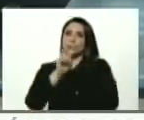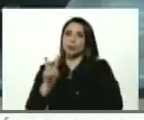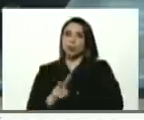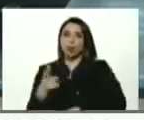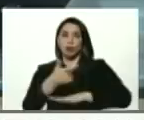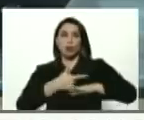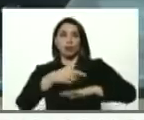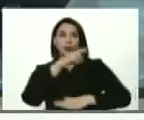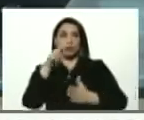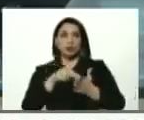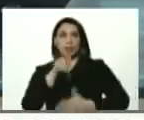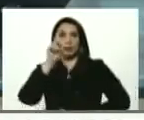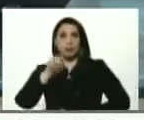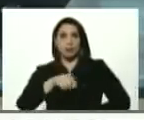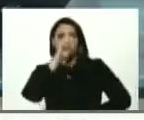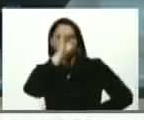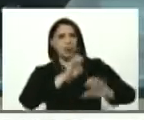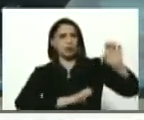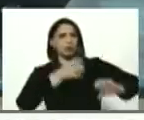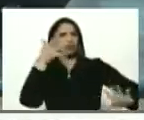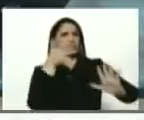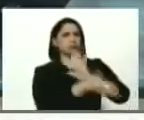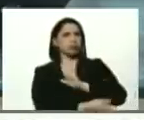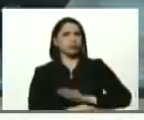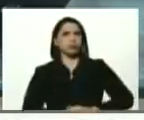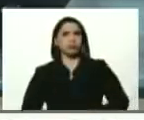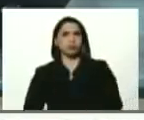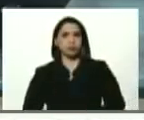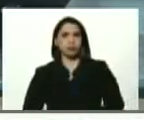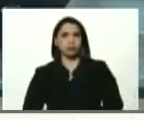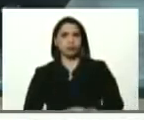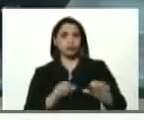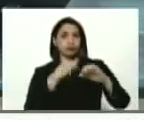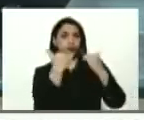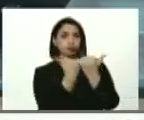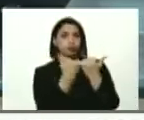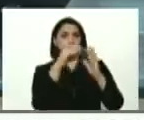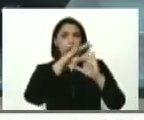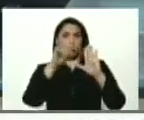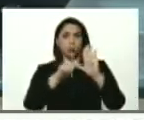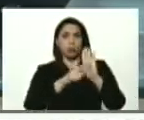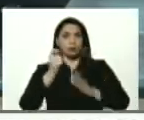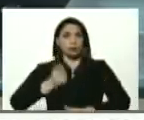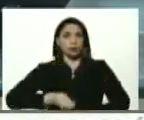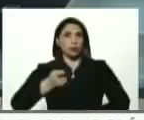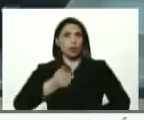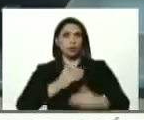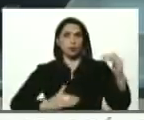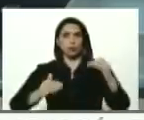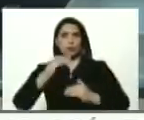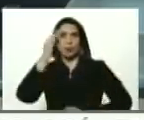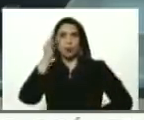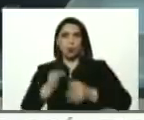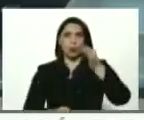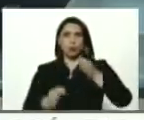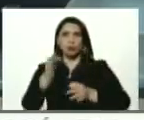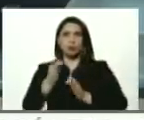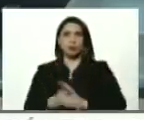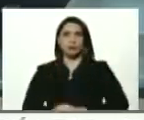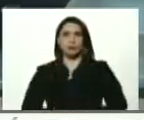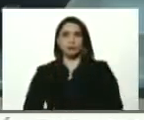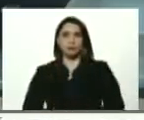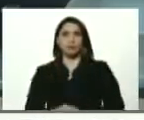gobierno nacional y también las evaluaciones respectivas por parte de la Sala Constitucional del Tribunal Supremo de